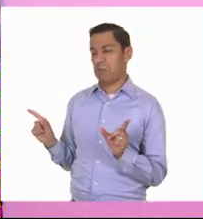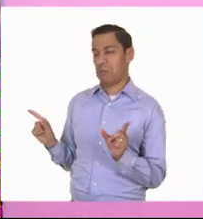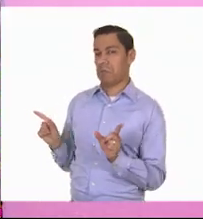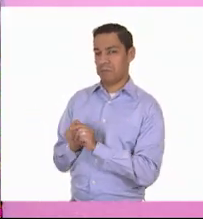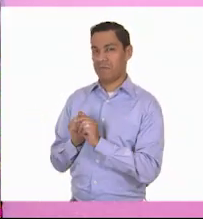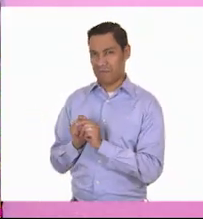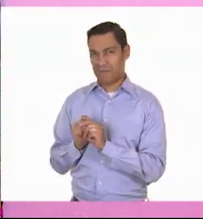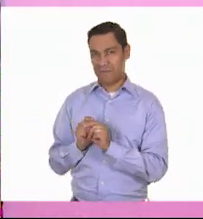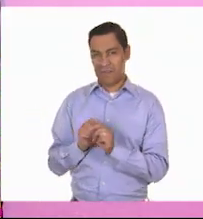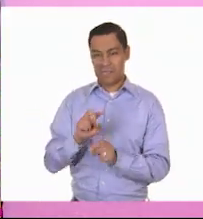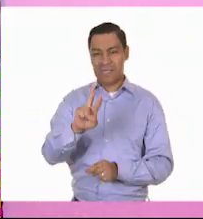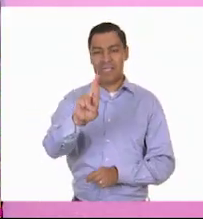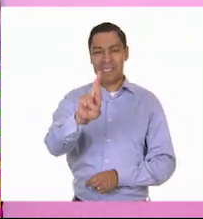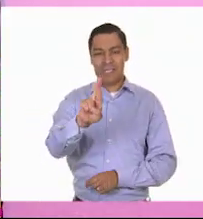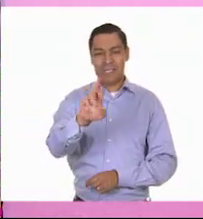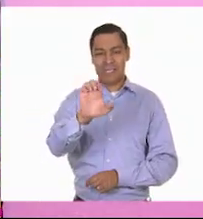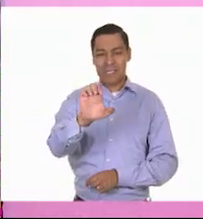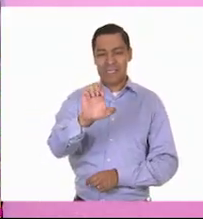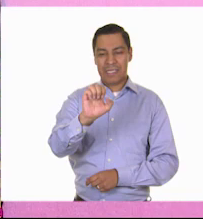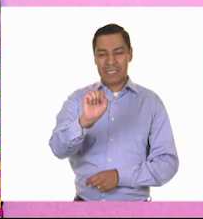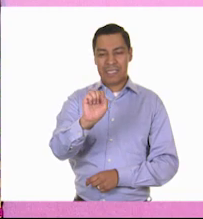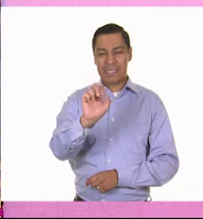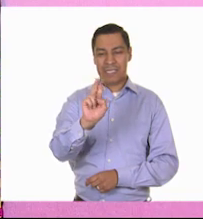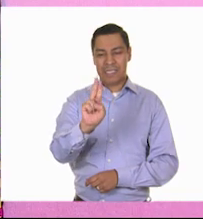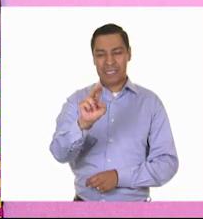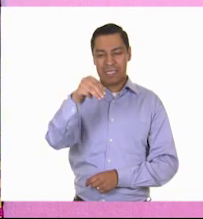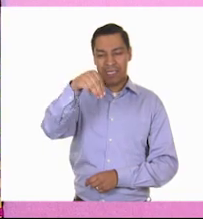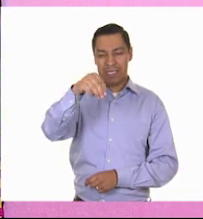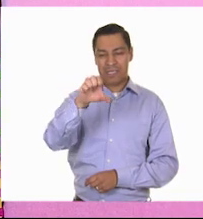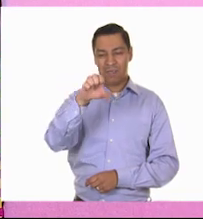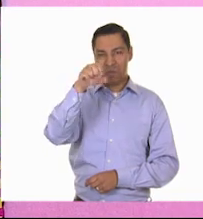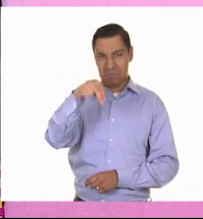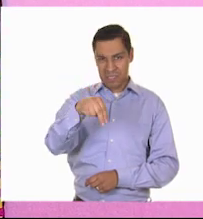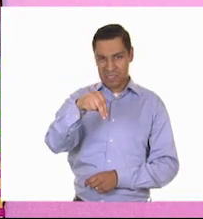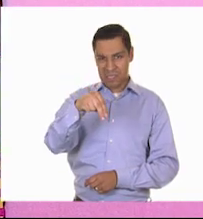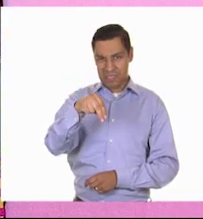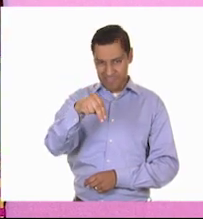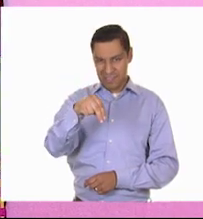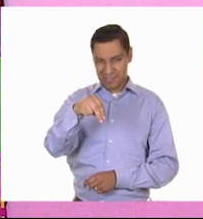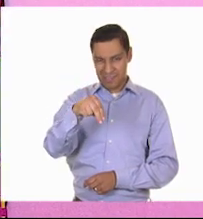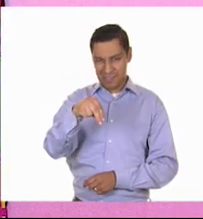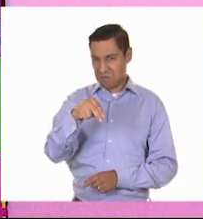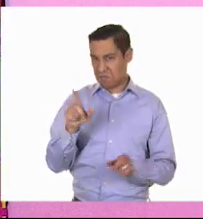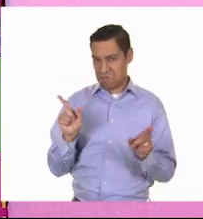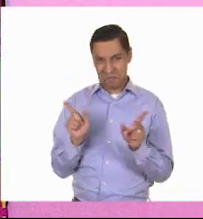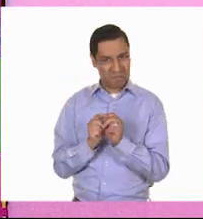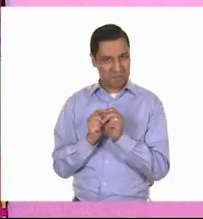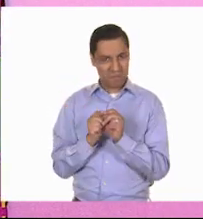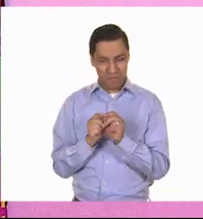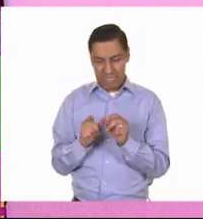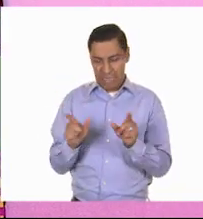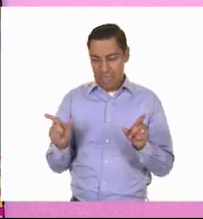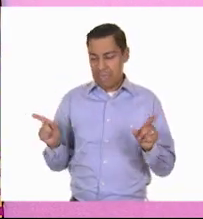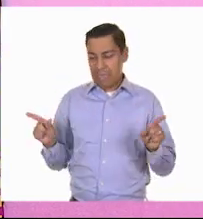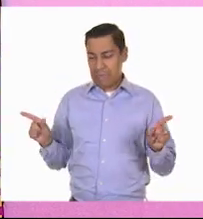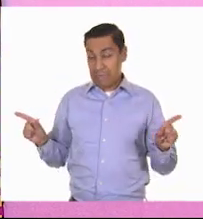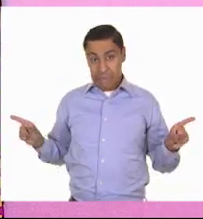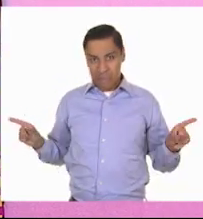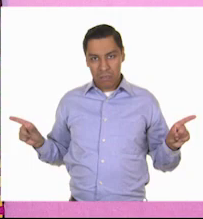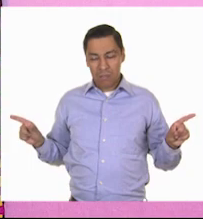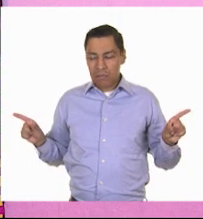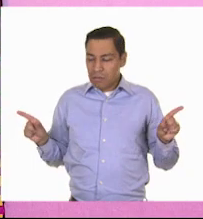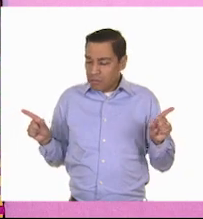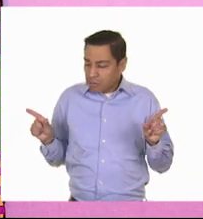estamos todos puestos para empezar el proceso a crear nuestra propia nota informativa. Pues